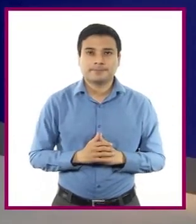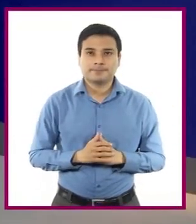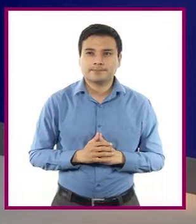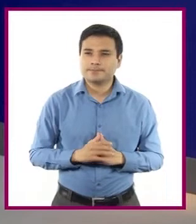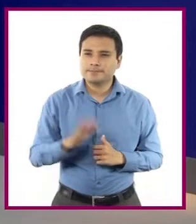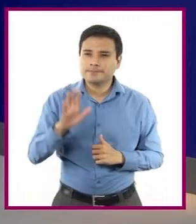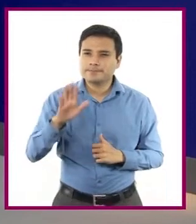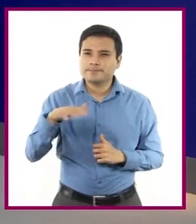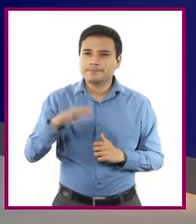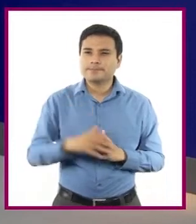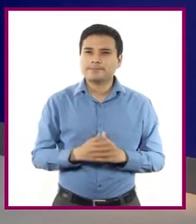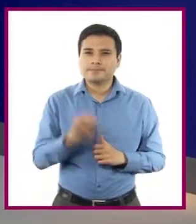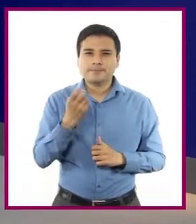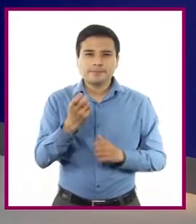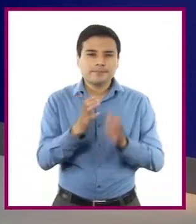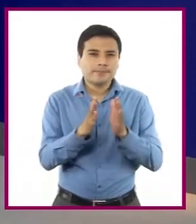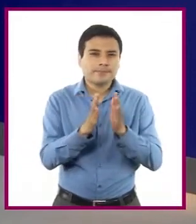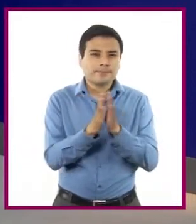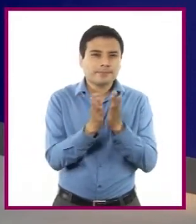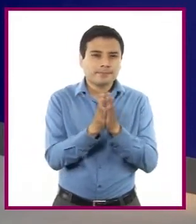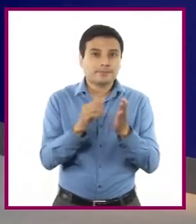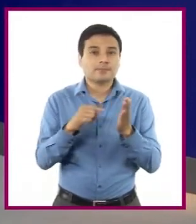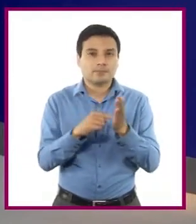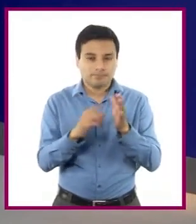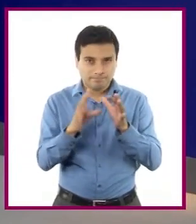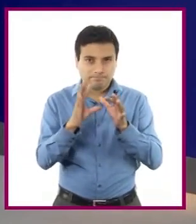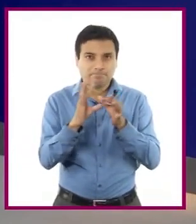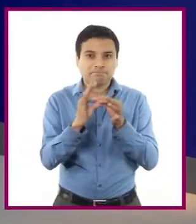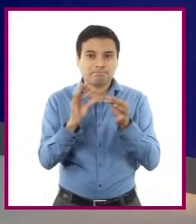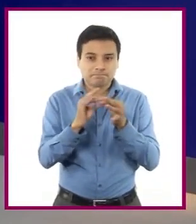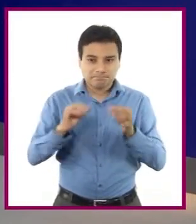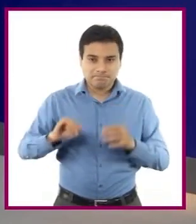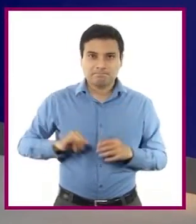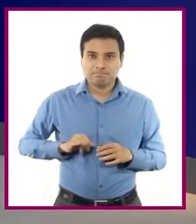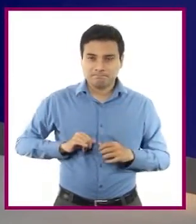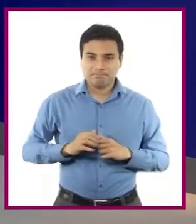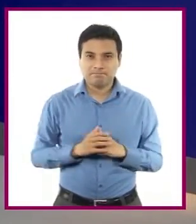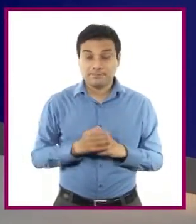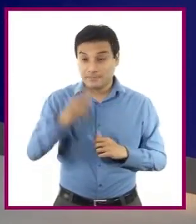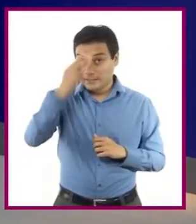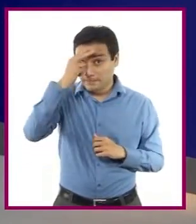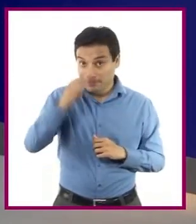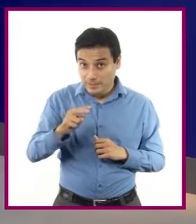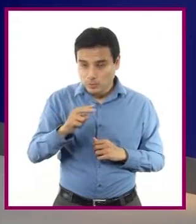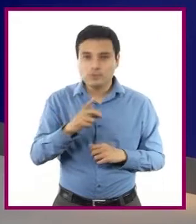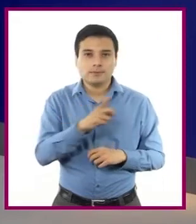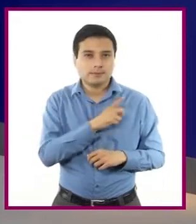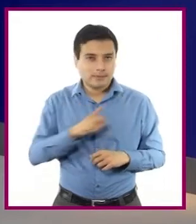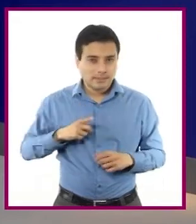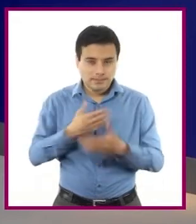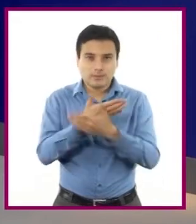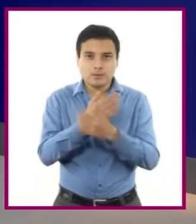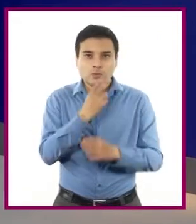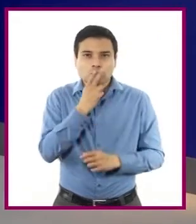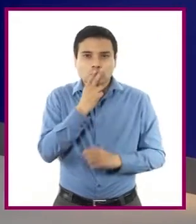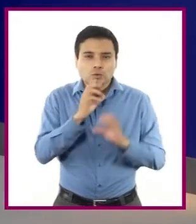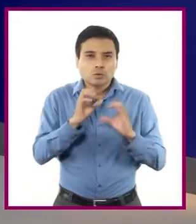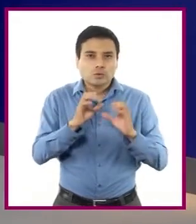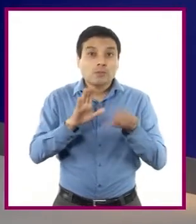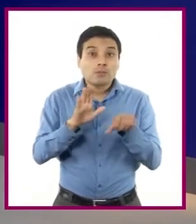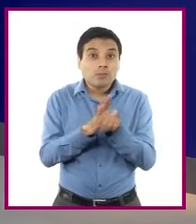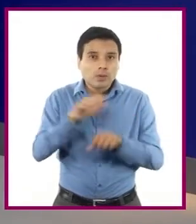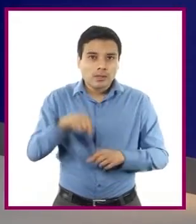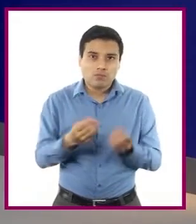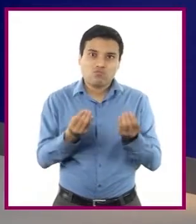Profesor, en esta información nos hace una precisión sobre la mariposa monarca. En México tenemos que cuidarla porque es donde se reproduce la